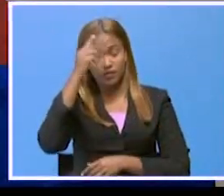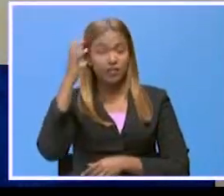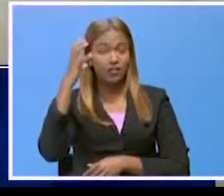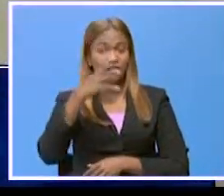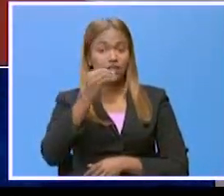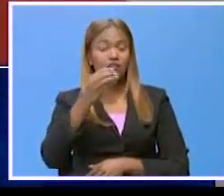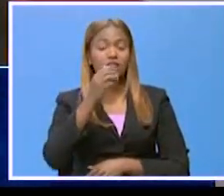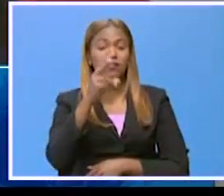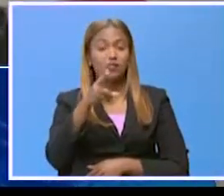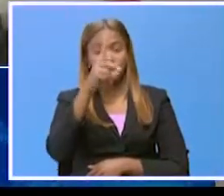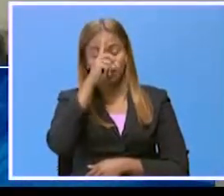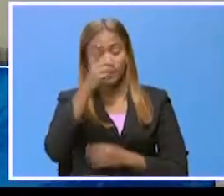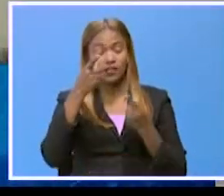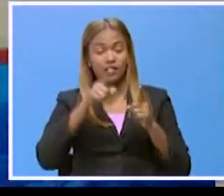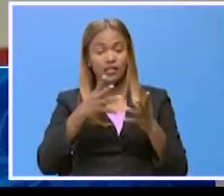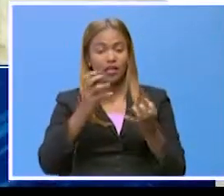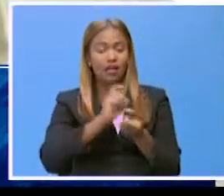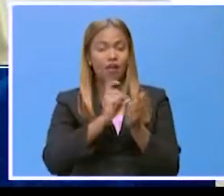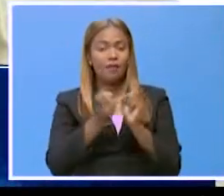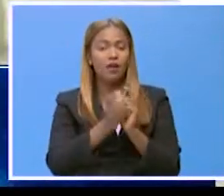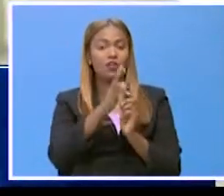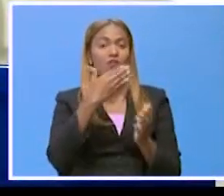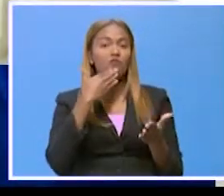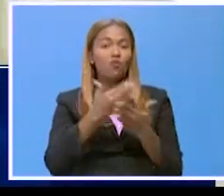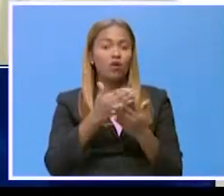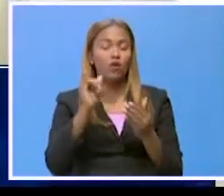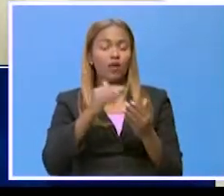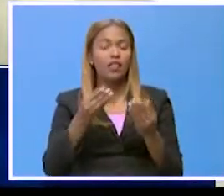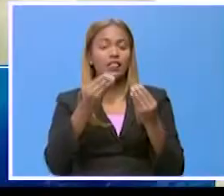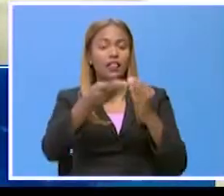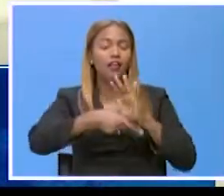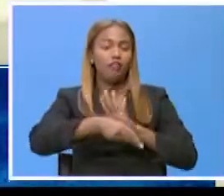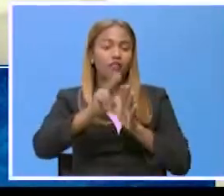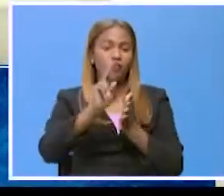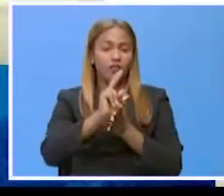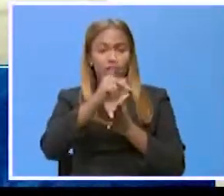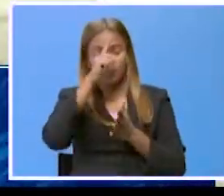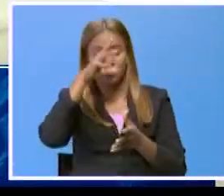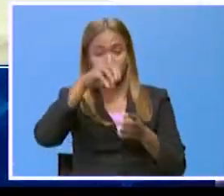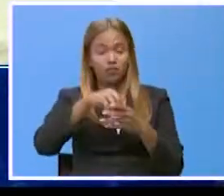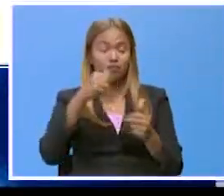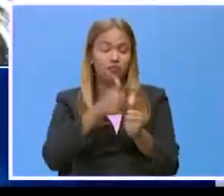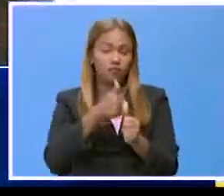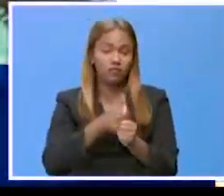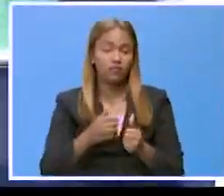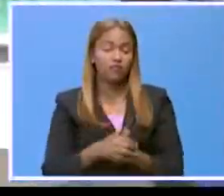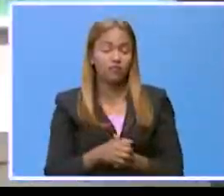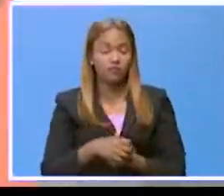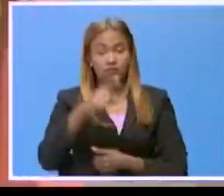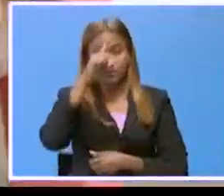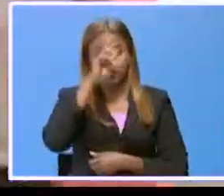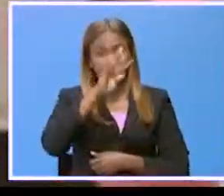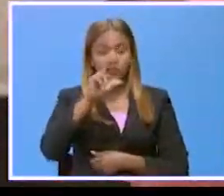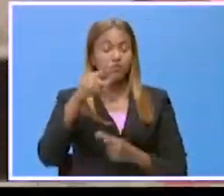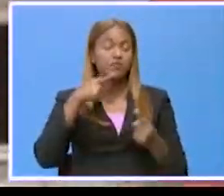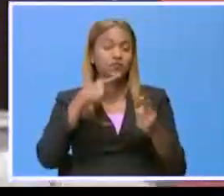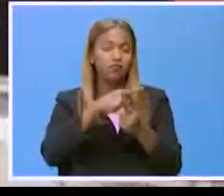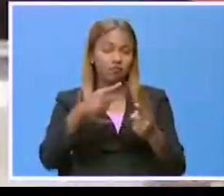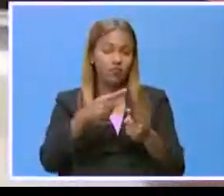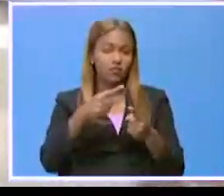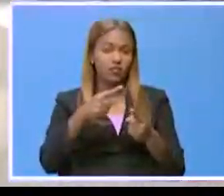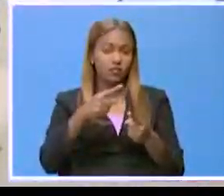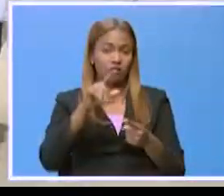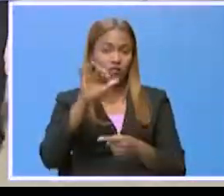televisión en aras de cambiar su imagen y de promover una reforma dentro de la misma para 4r de noticias